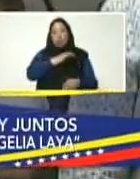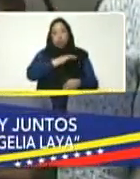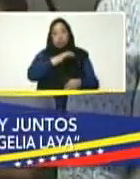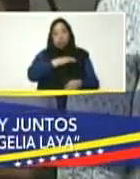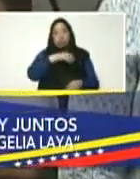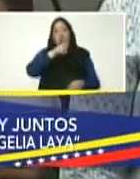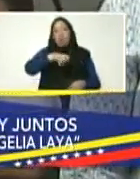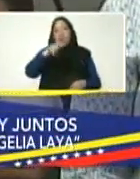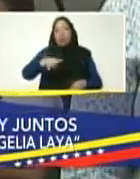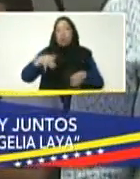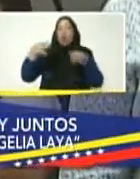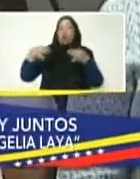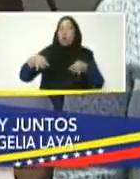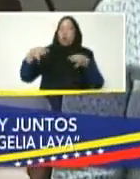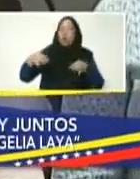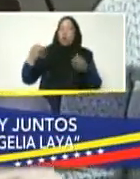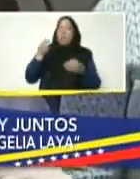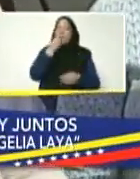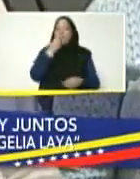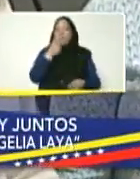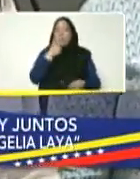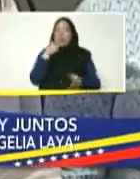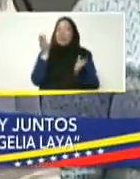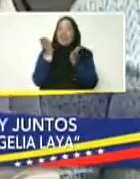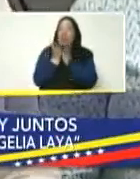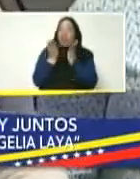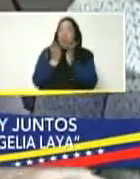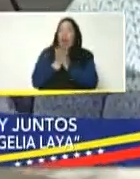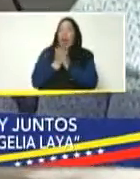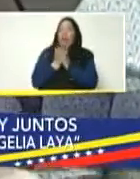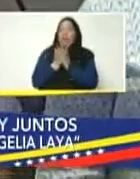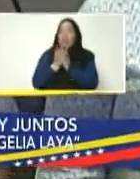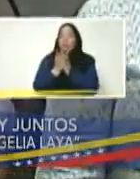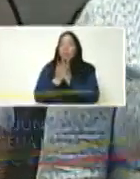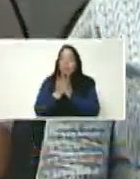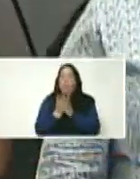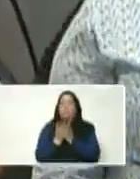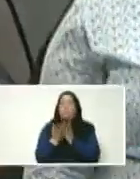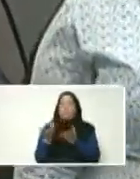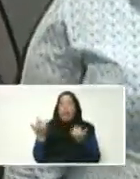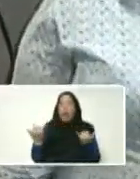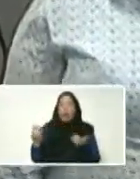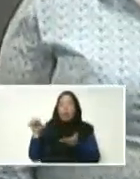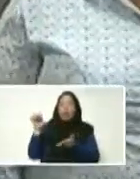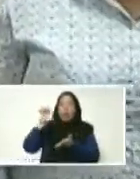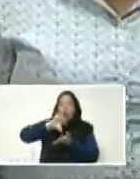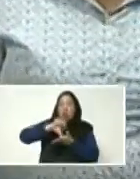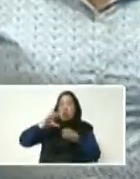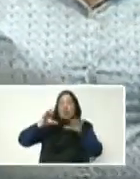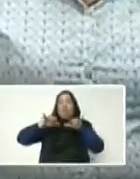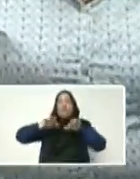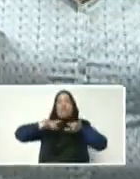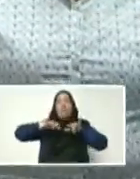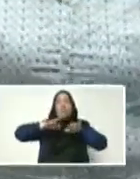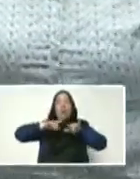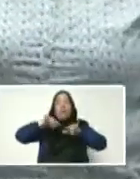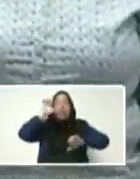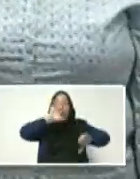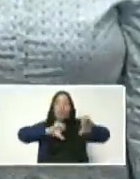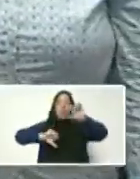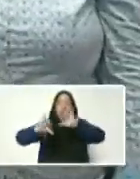esta maravillosa escuela recuperada. Aquí estamos en el Centro de Informática